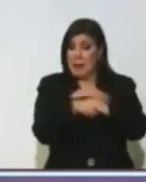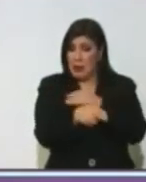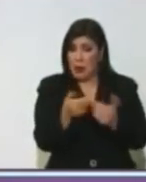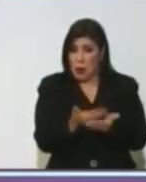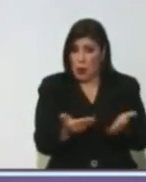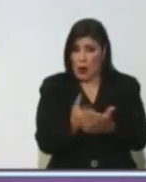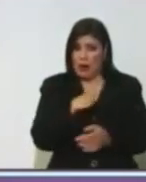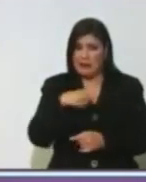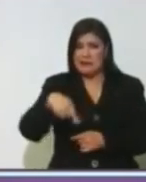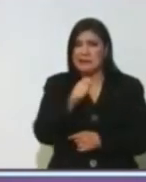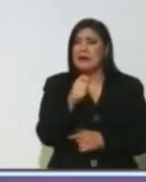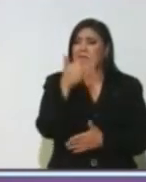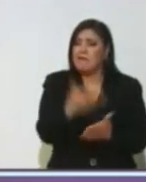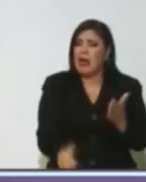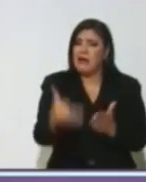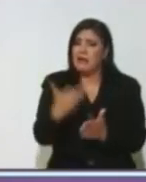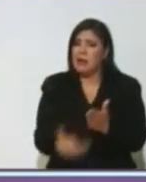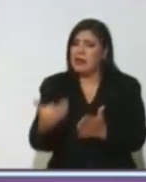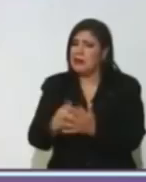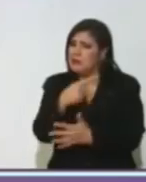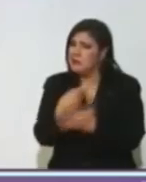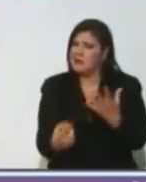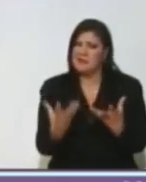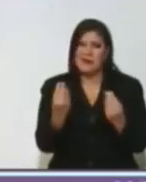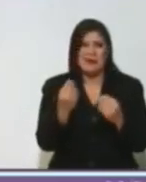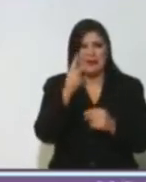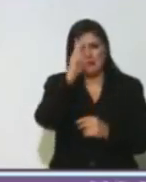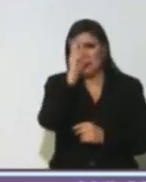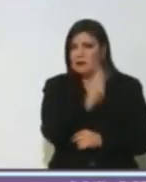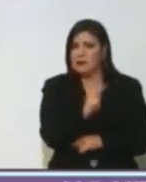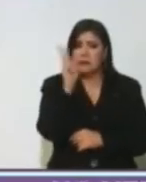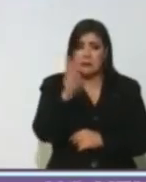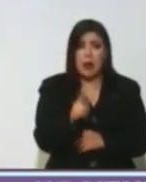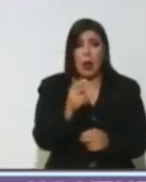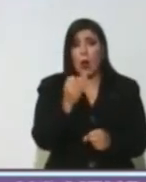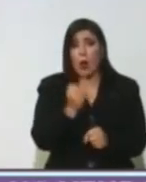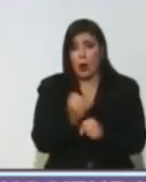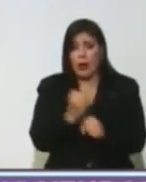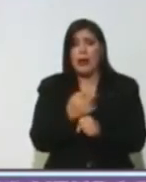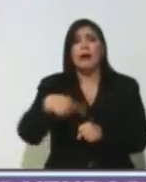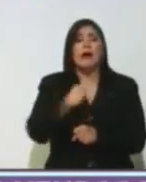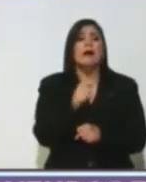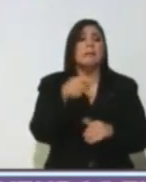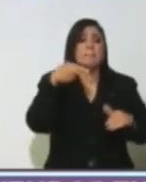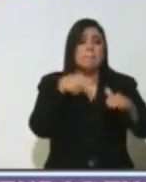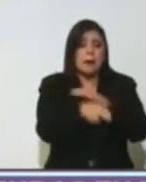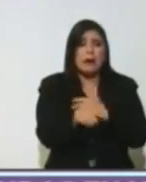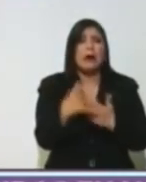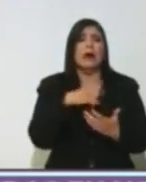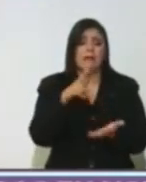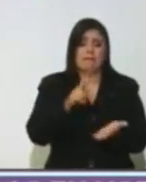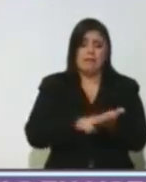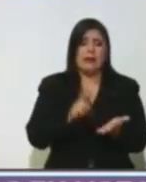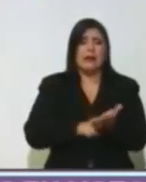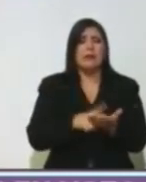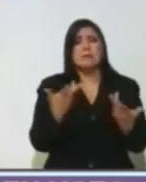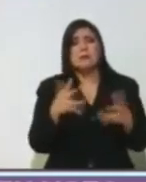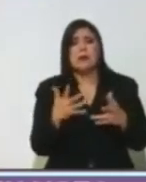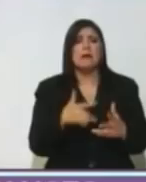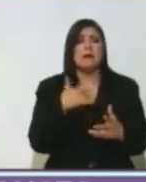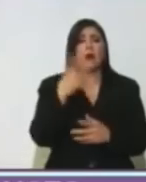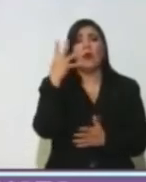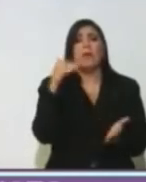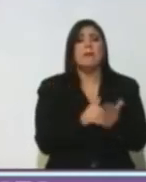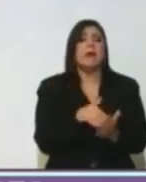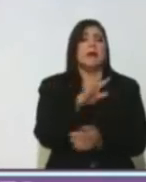tiene grandes carencias actualmente en los activos del metro tienen un valor equivalente a